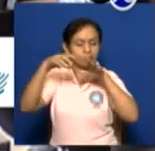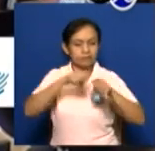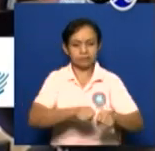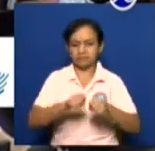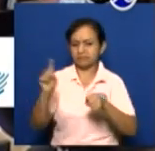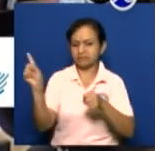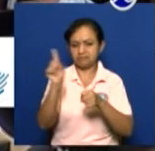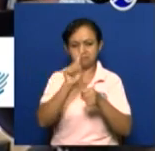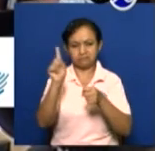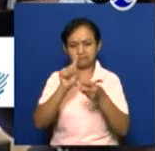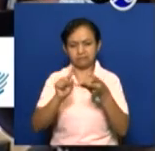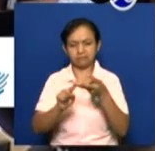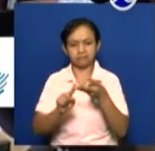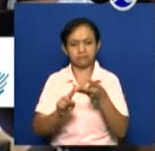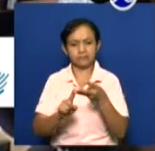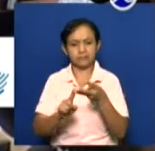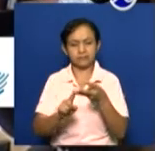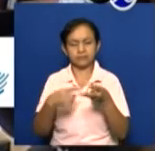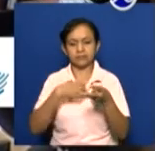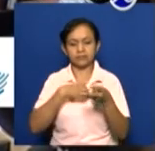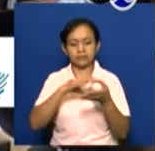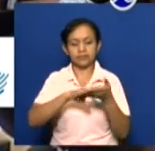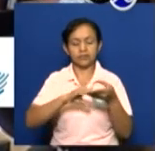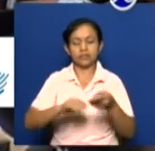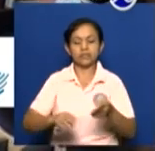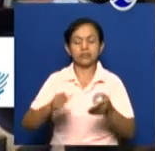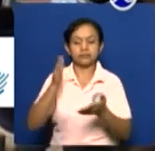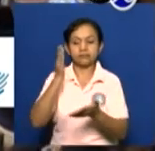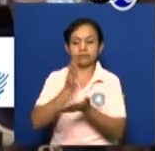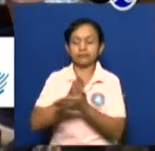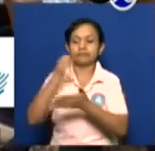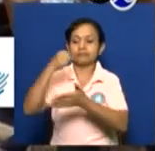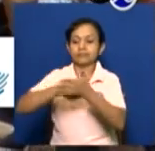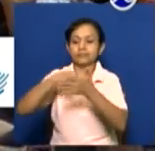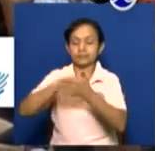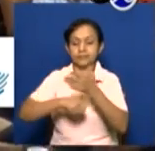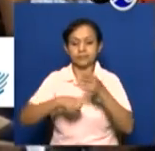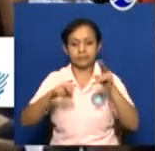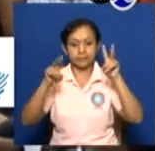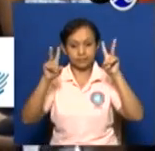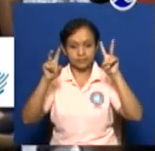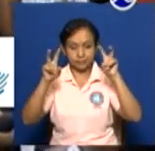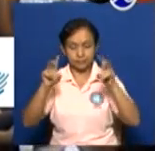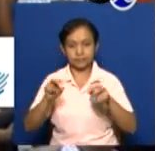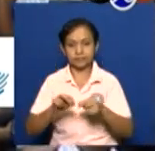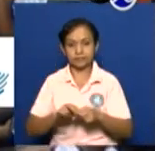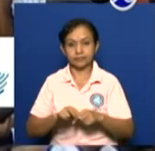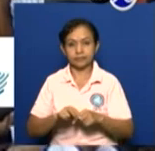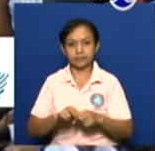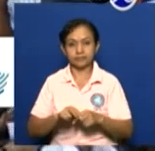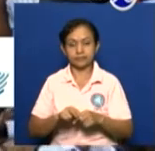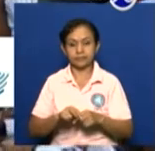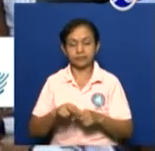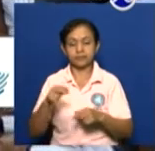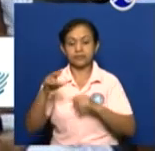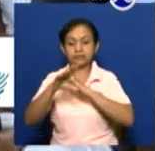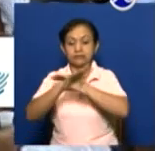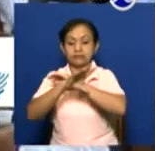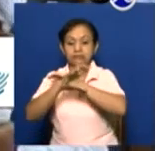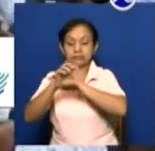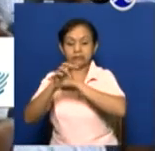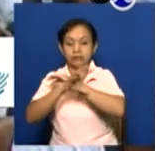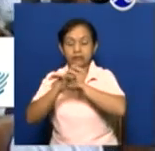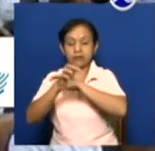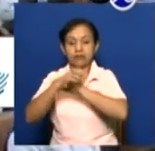la enajenación de nuestro territorio. Abro comillas. Se nos han robado